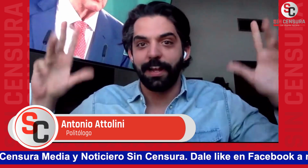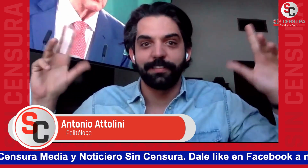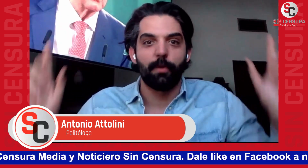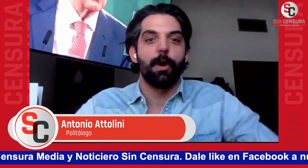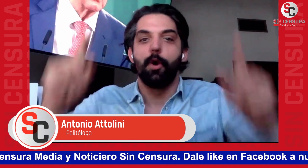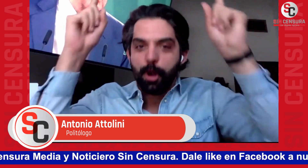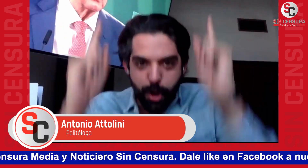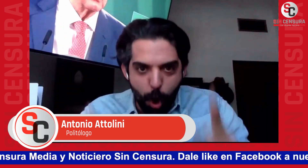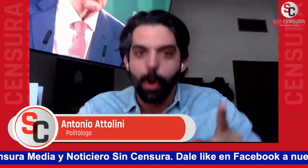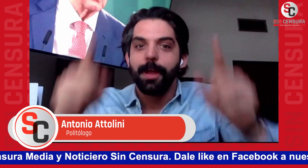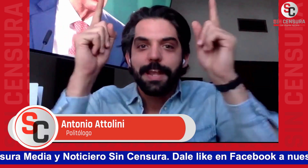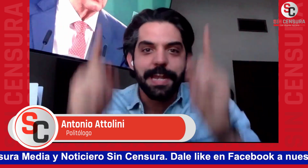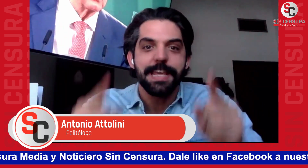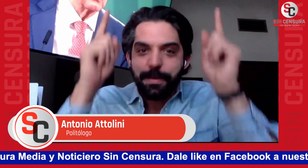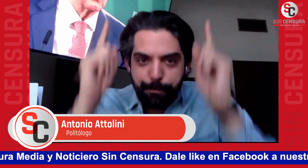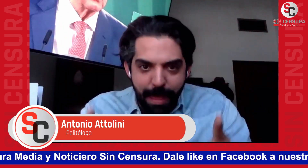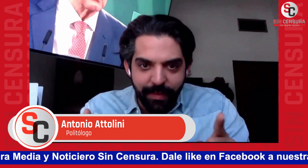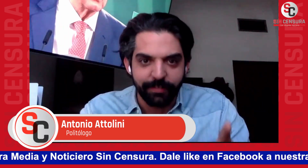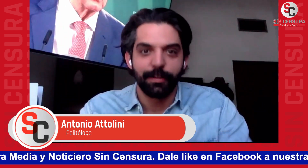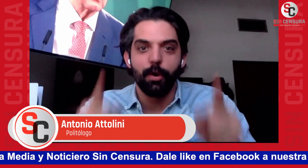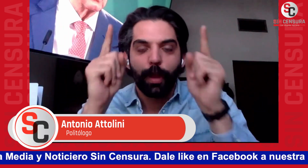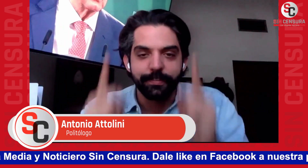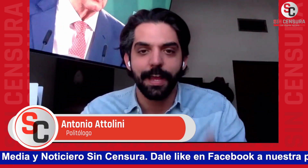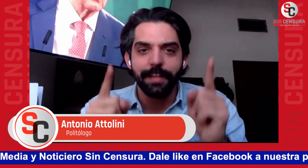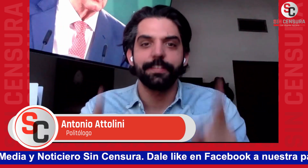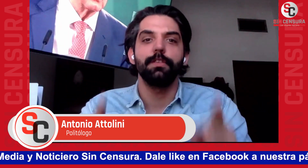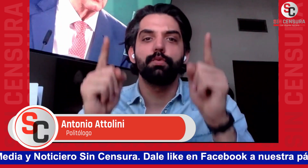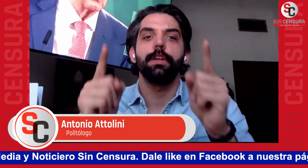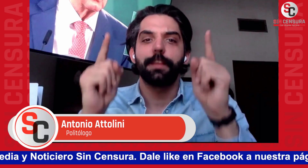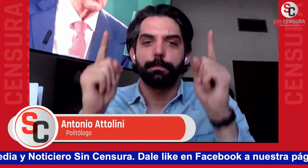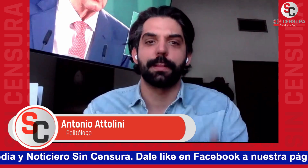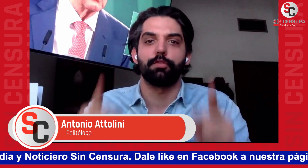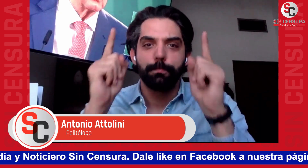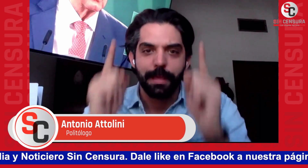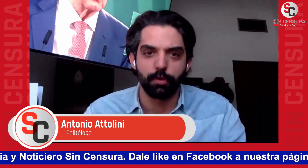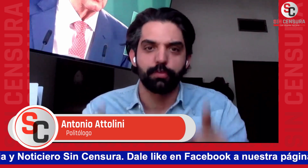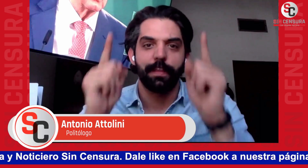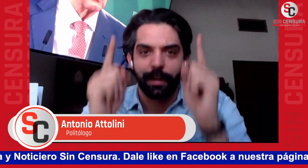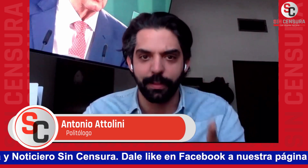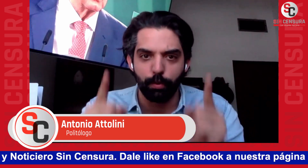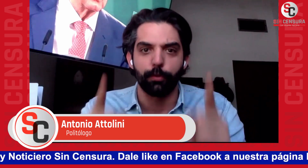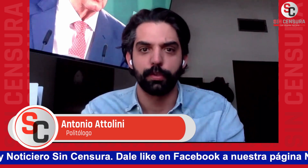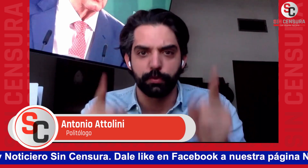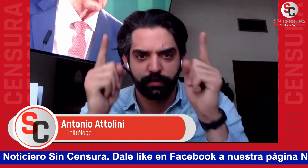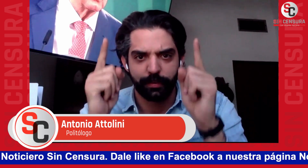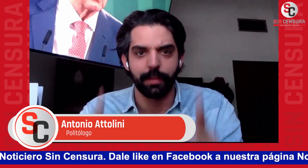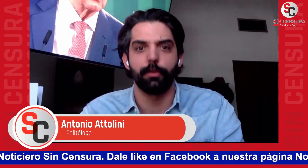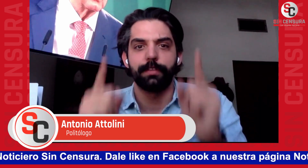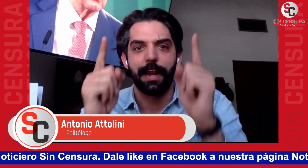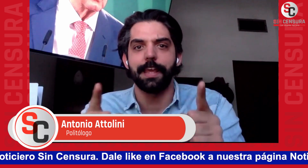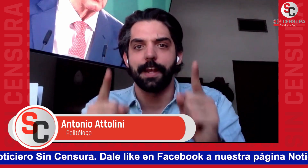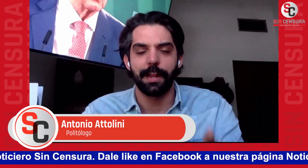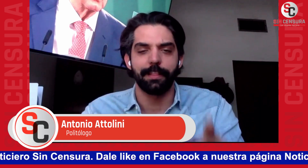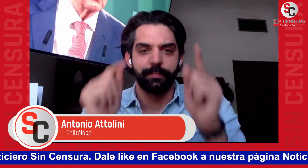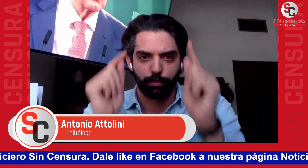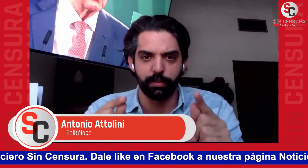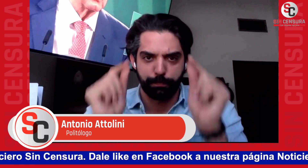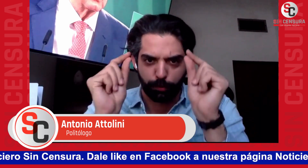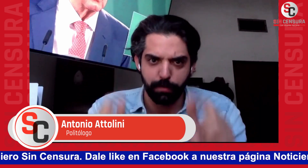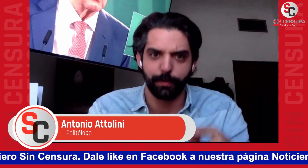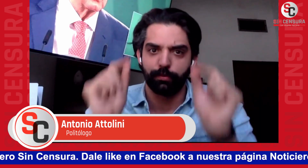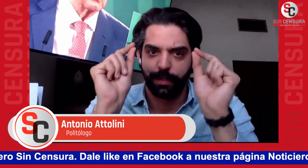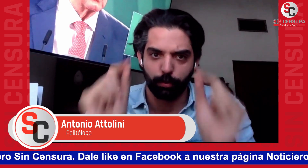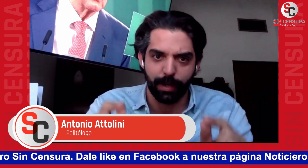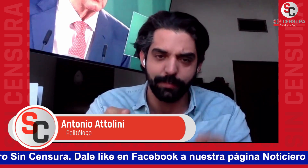jugar las reglas del juego. No, ni madres. Lo que están haciendo es una interpretación mañosa del artículo 262 de la Ley General de